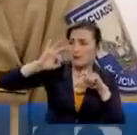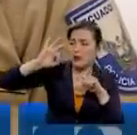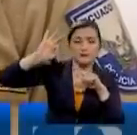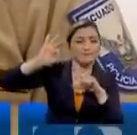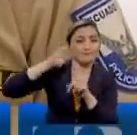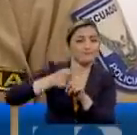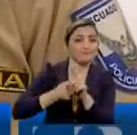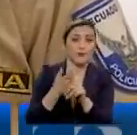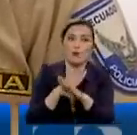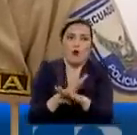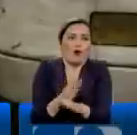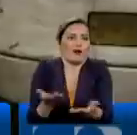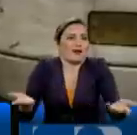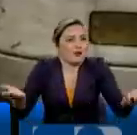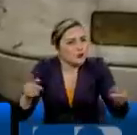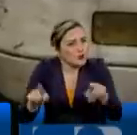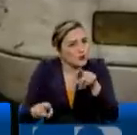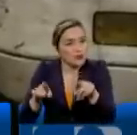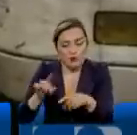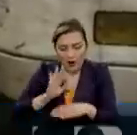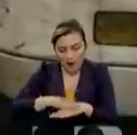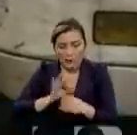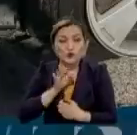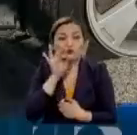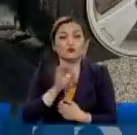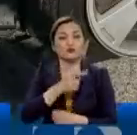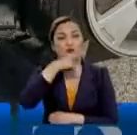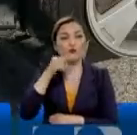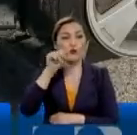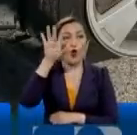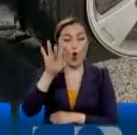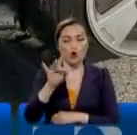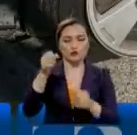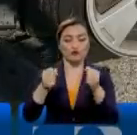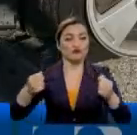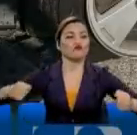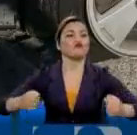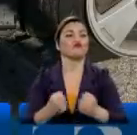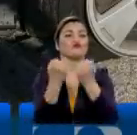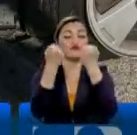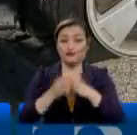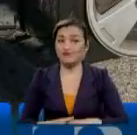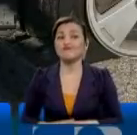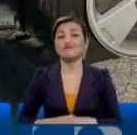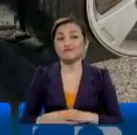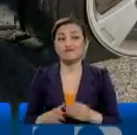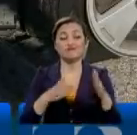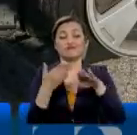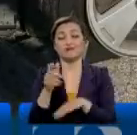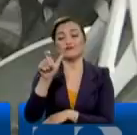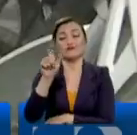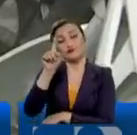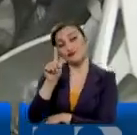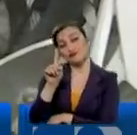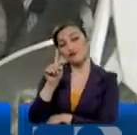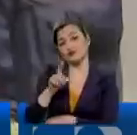todavía tenemos algunas restricciones. Asimismo, en este feriado se registraron 8 accidentes de tránsito en la capital en los que falleció una